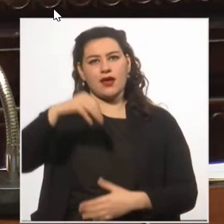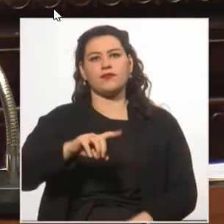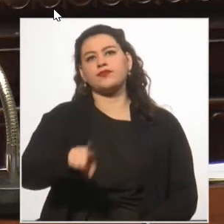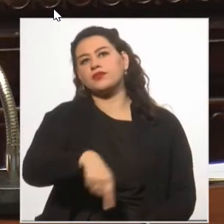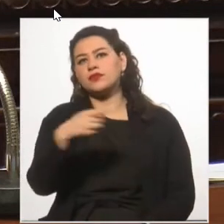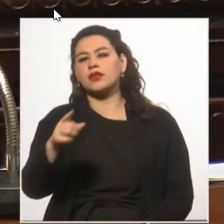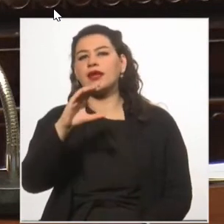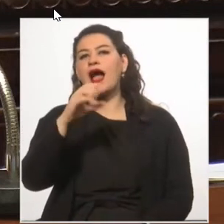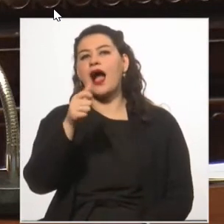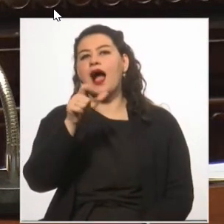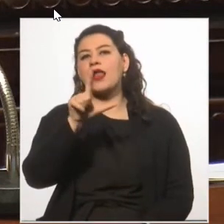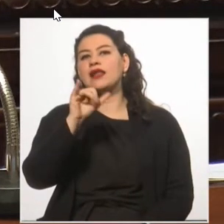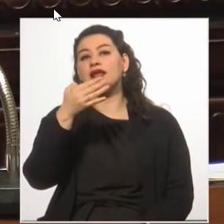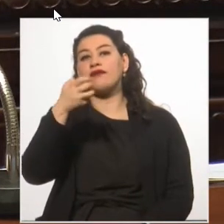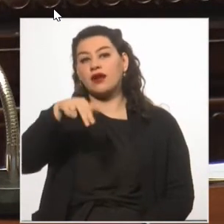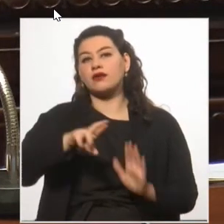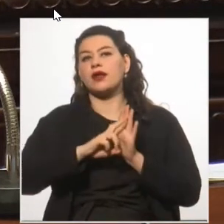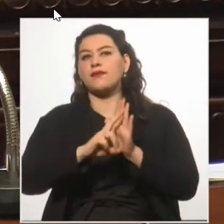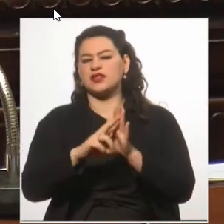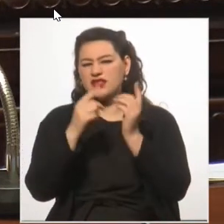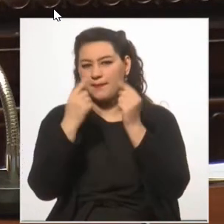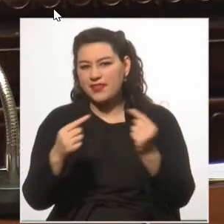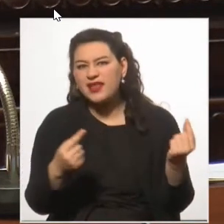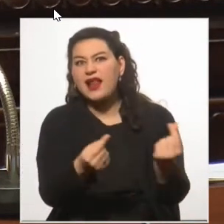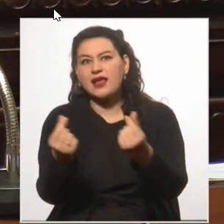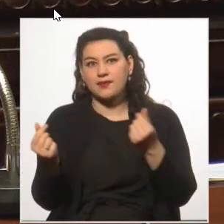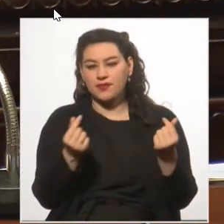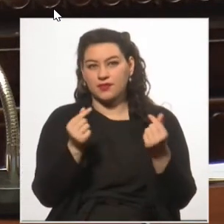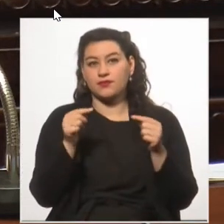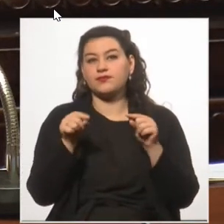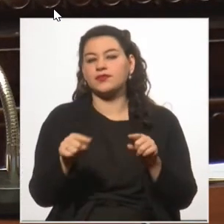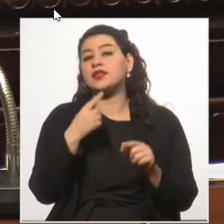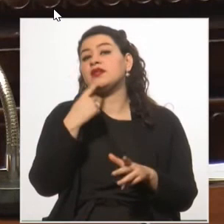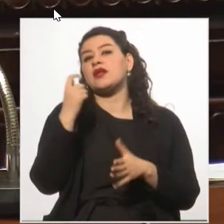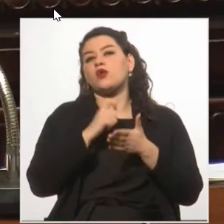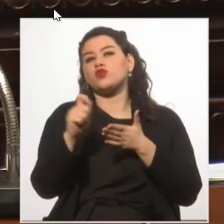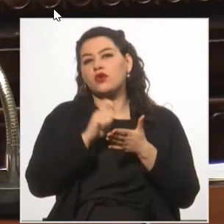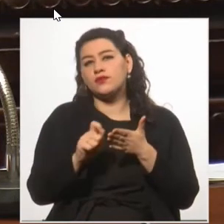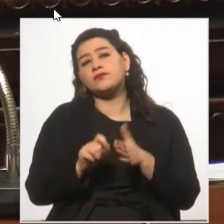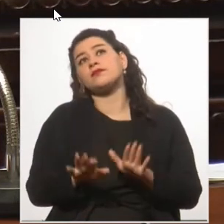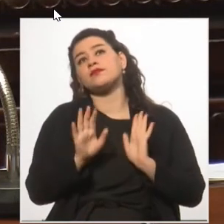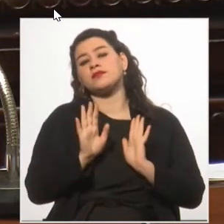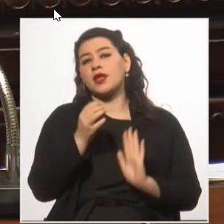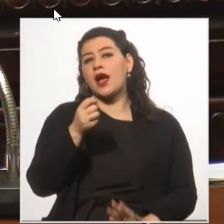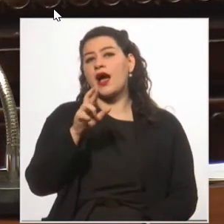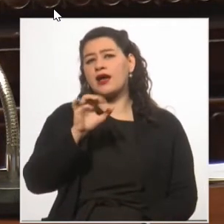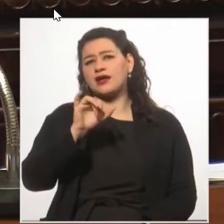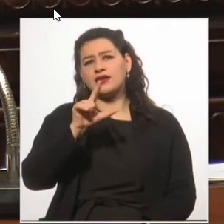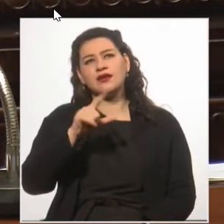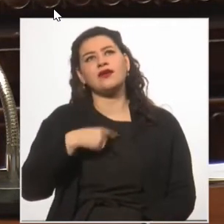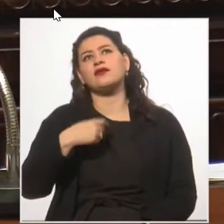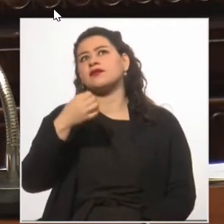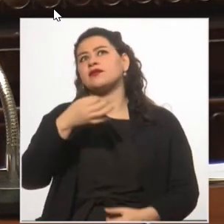Y Calibán representa el materialismo. Dirá el autor, Ariel, genio del